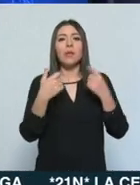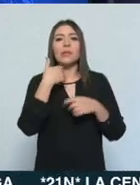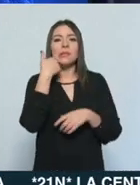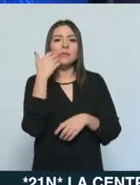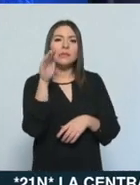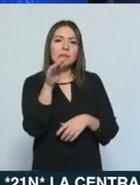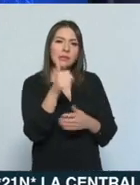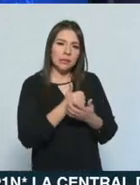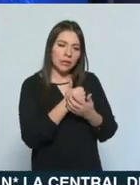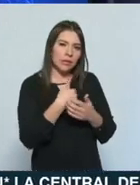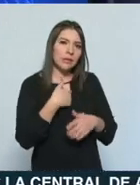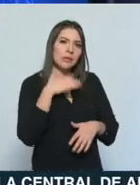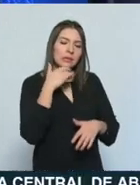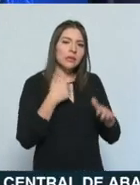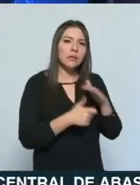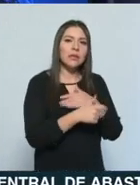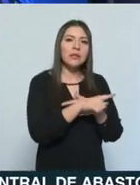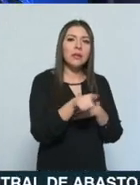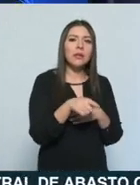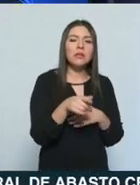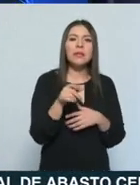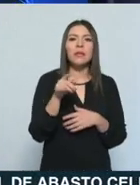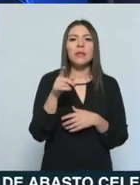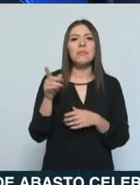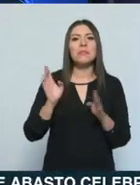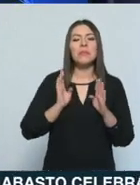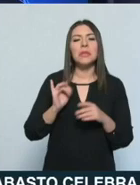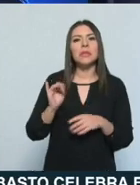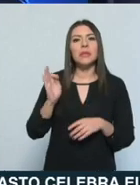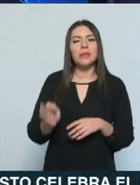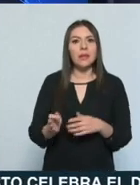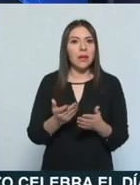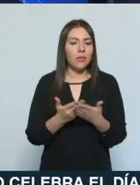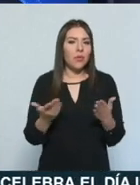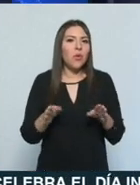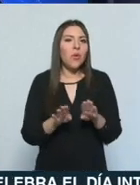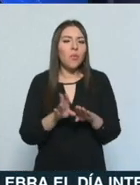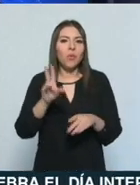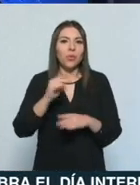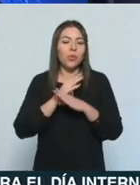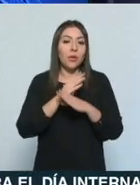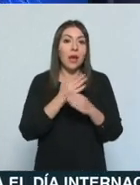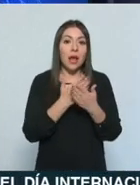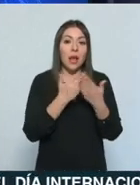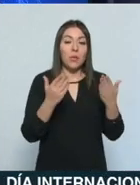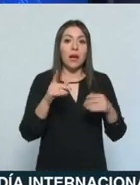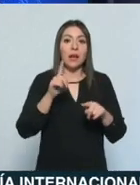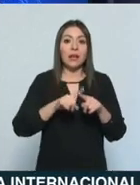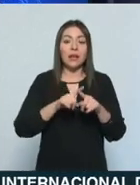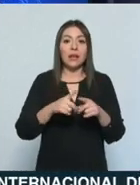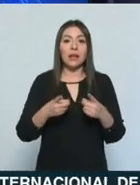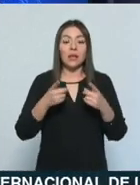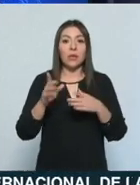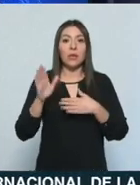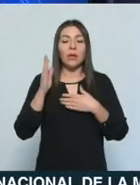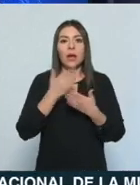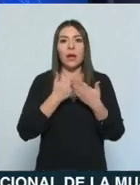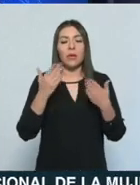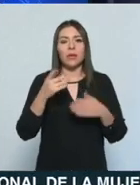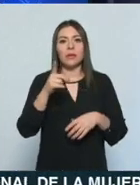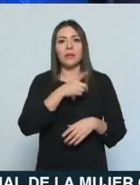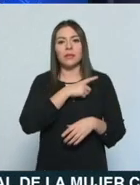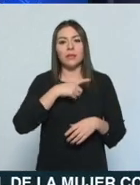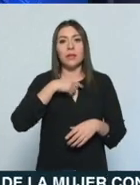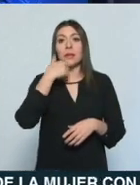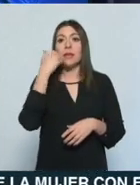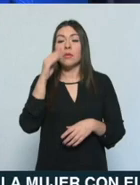es complicado. O sea, quien imparte justicia el día de hoy está bajo el ojo del huracán, y para muestra pues acude un ministerio público a